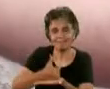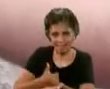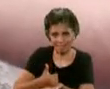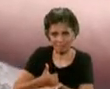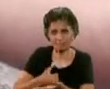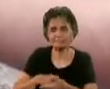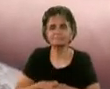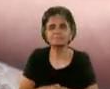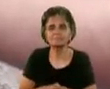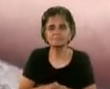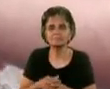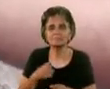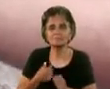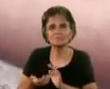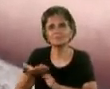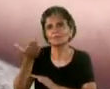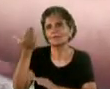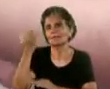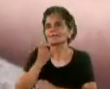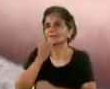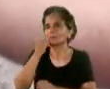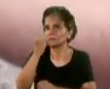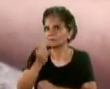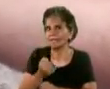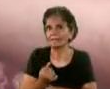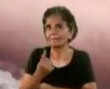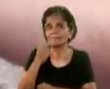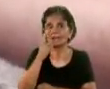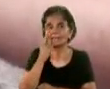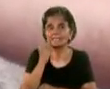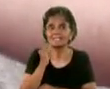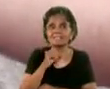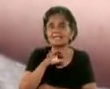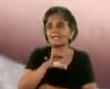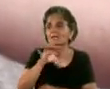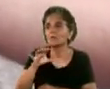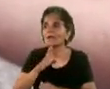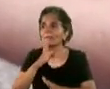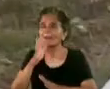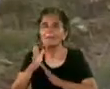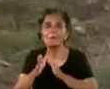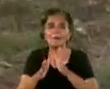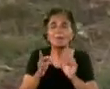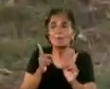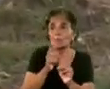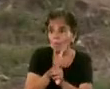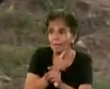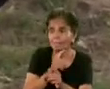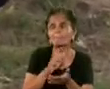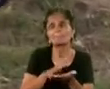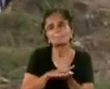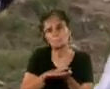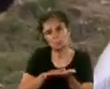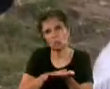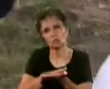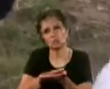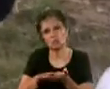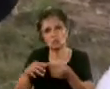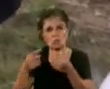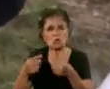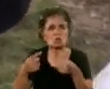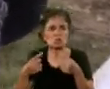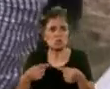dije desde el primer día, estamos recorriendo, escuchando reclamos y solucionando, porque hay muchas cuestiones que se